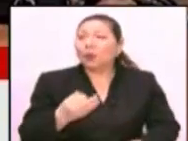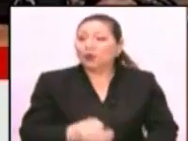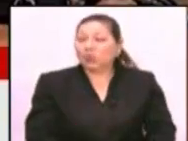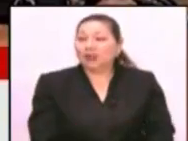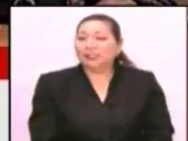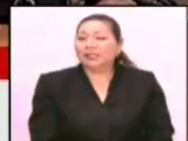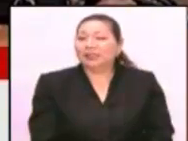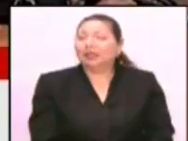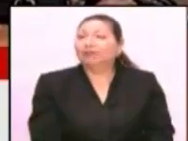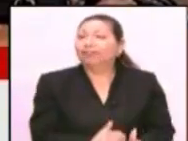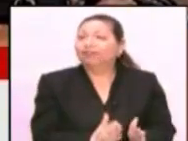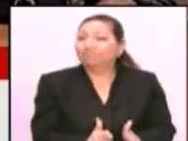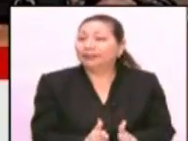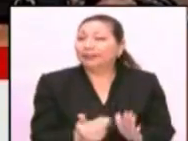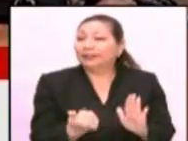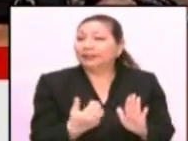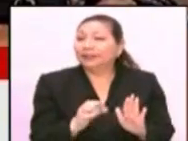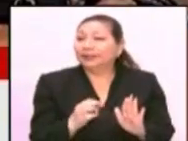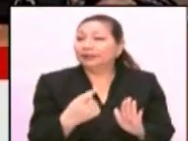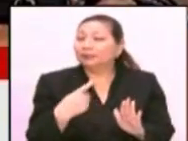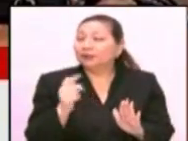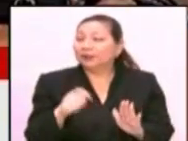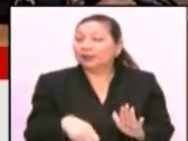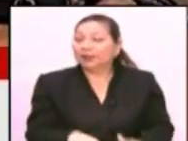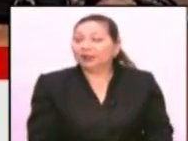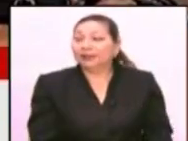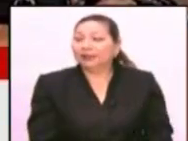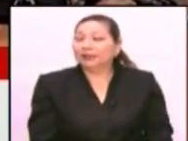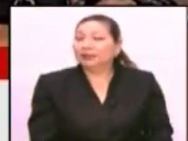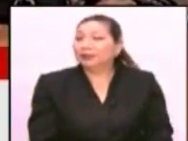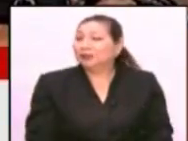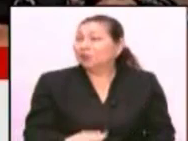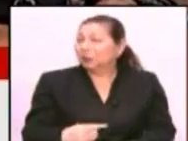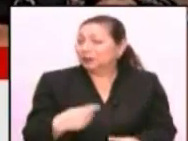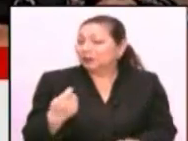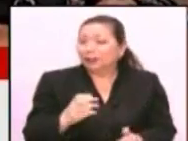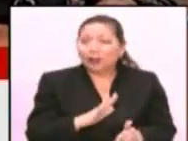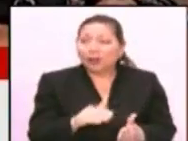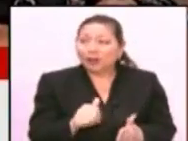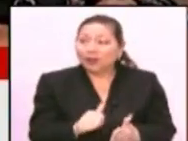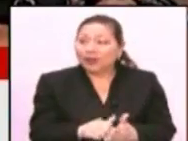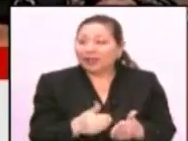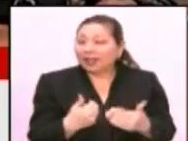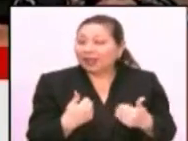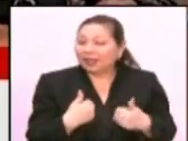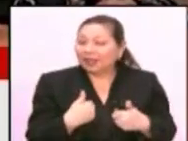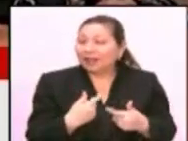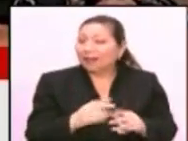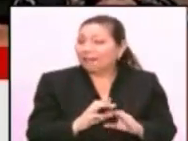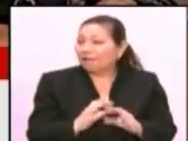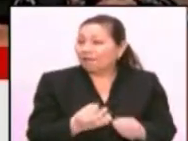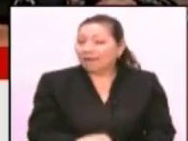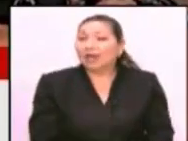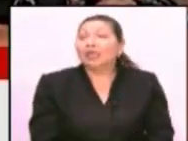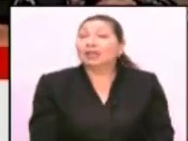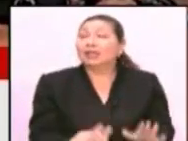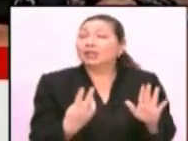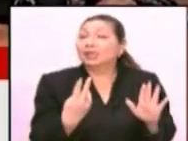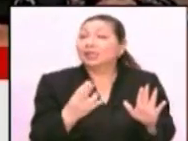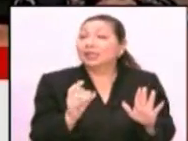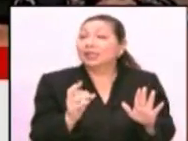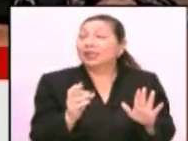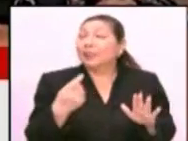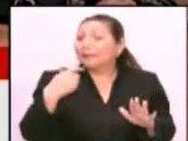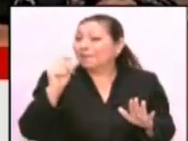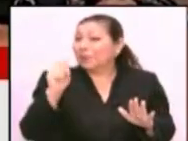Justicia determina que el 60% de las audiencias en Trujillo son para discutir controles de acusación de omisión a la asistencia familiar. El 70% de los